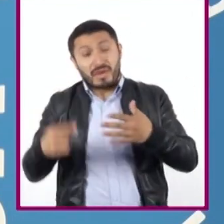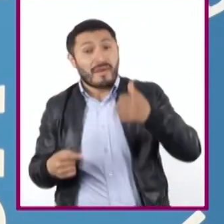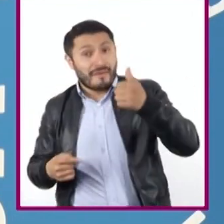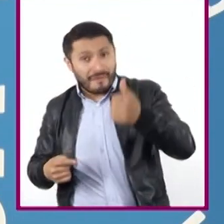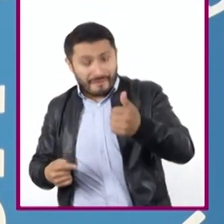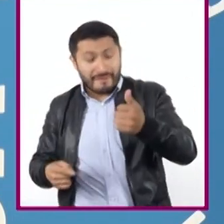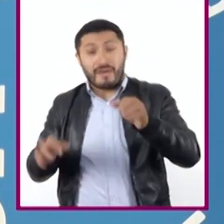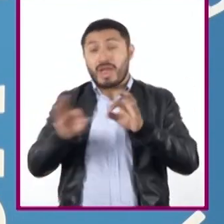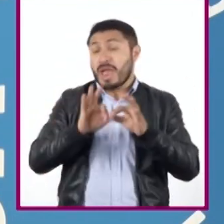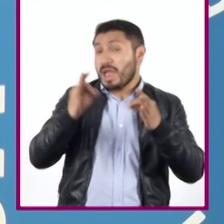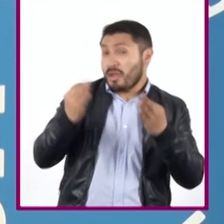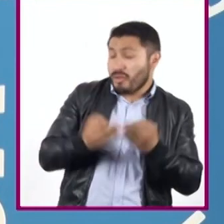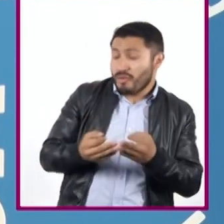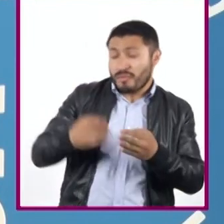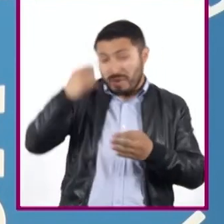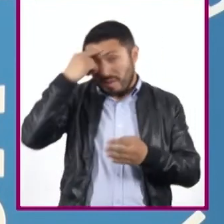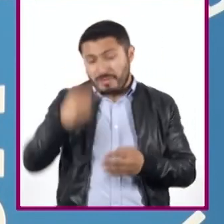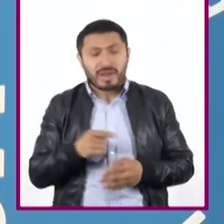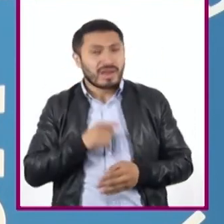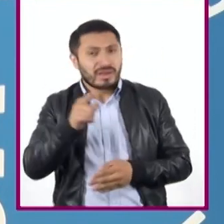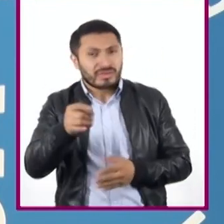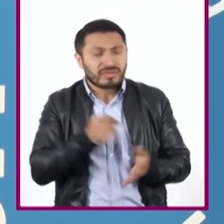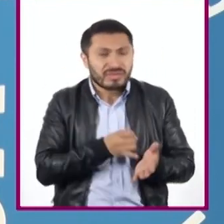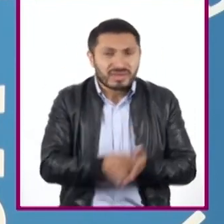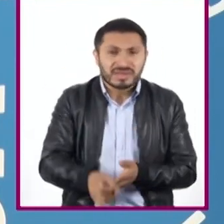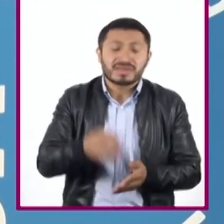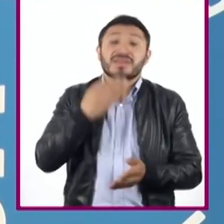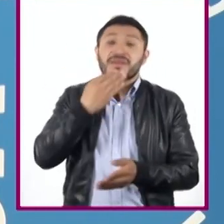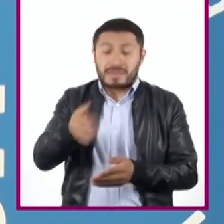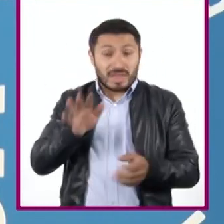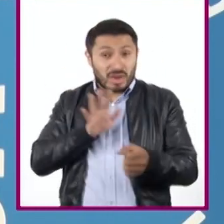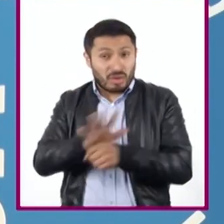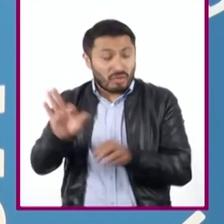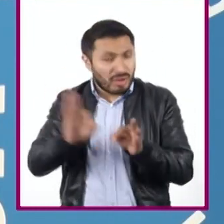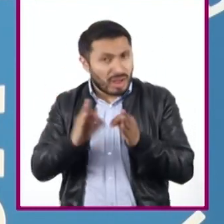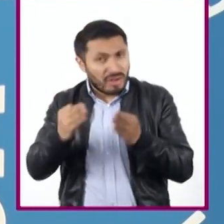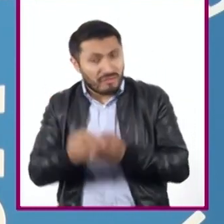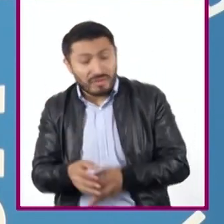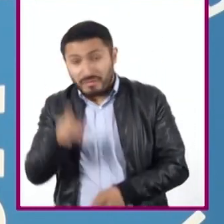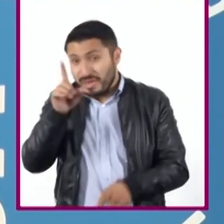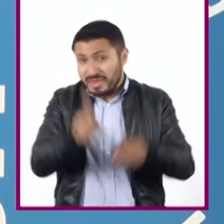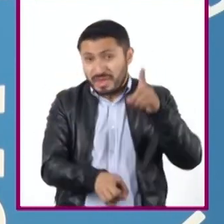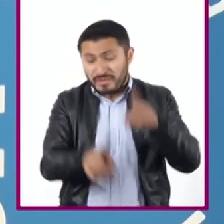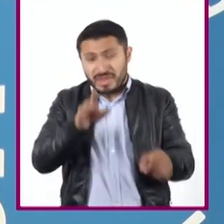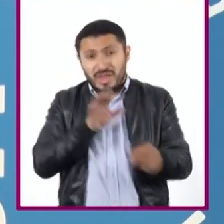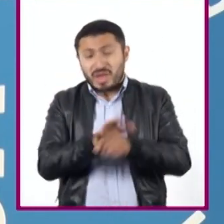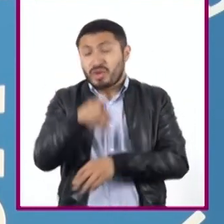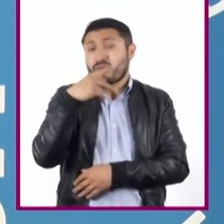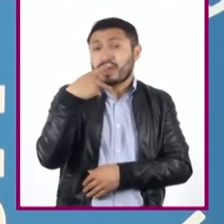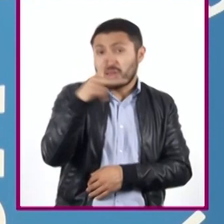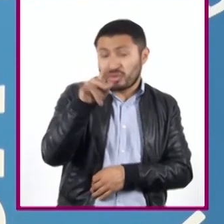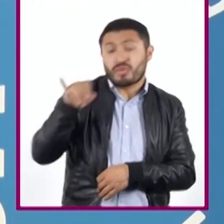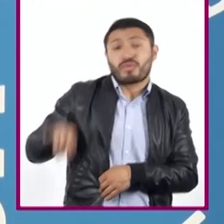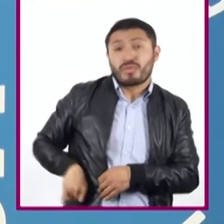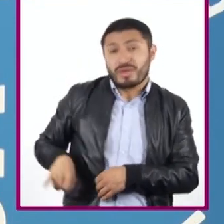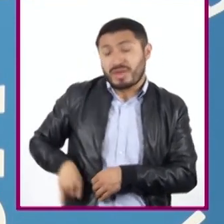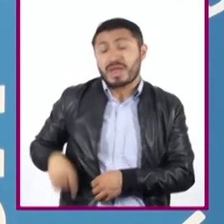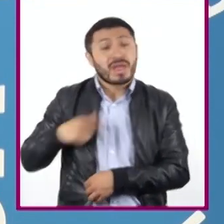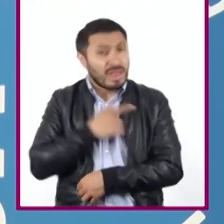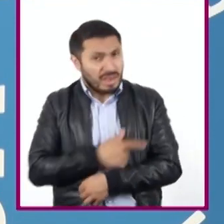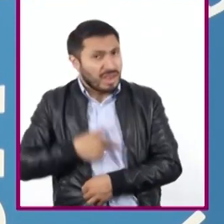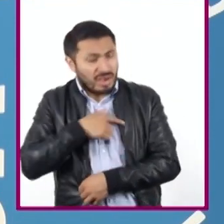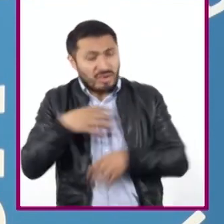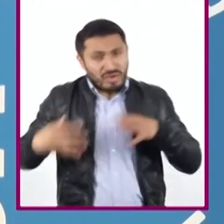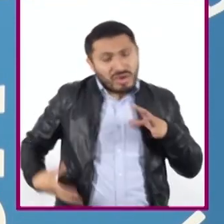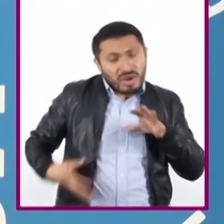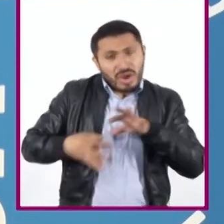que permiten determinar qué decisiones debemos tomar, acorde a nuestras inquietudes e intereses, en